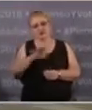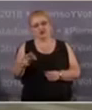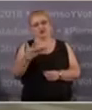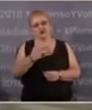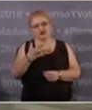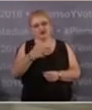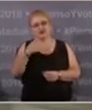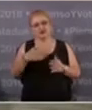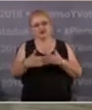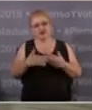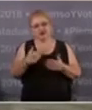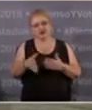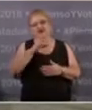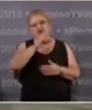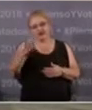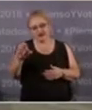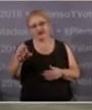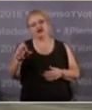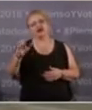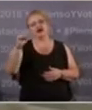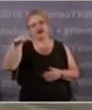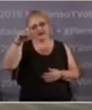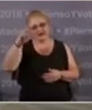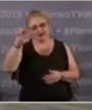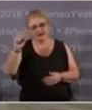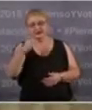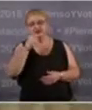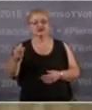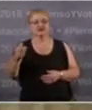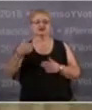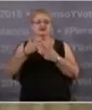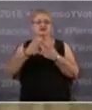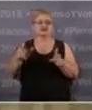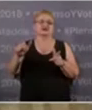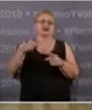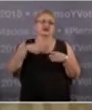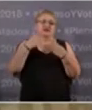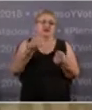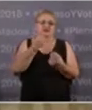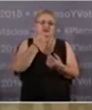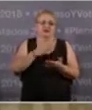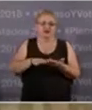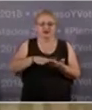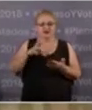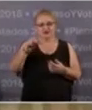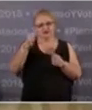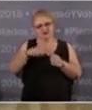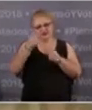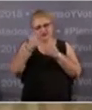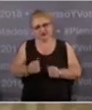modelo que ha propuesto Andrés Manuel de amnistía, pues tiene que ver mucho en ello, cómo armonizamos al país y podemos encontrar la seguridad